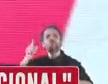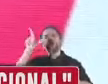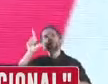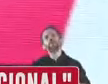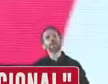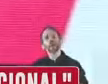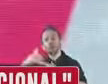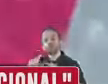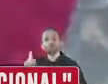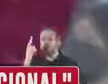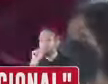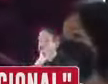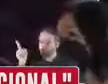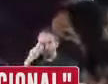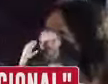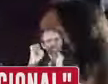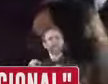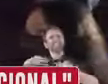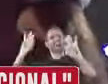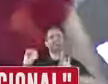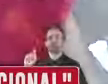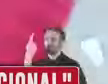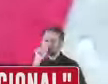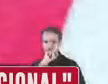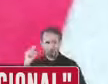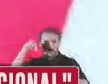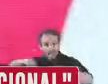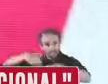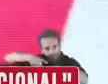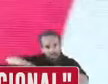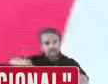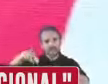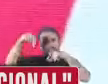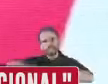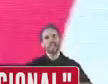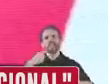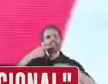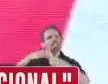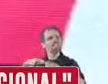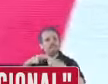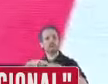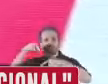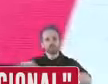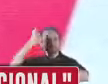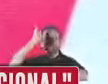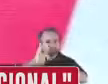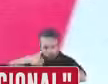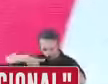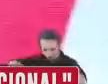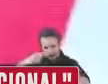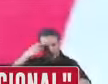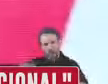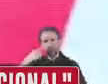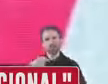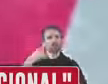solo y que nadie se salva solo esto es lo que viene y esta es la discusión que estamos dispuestos a dar